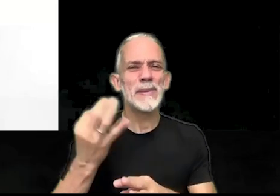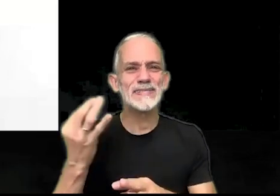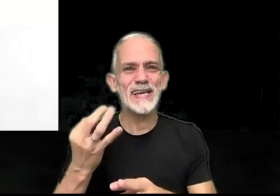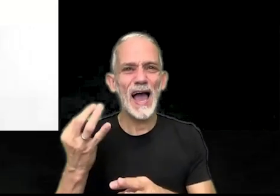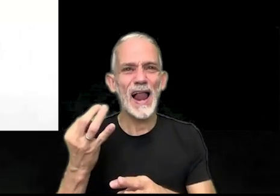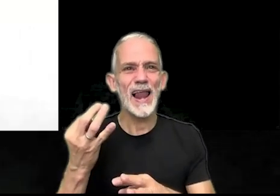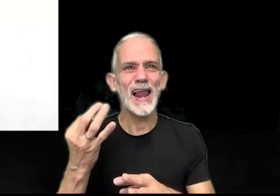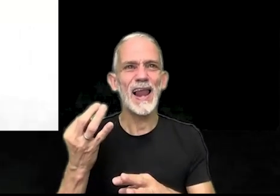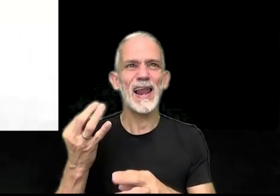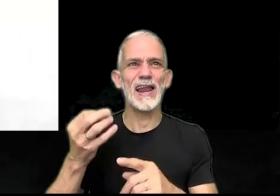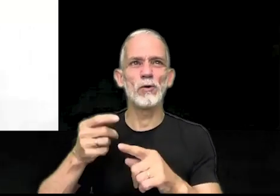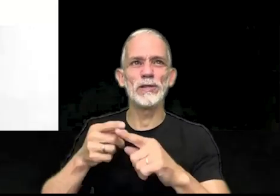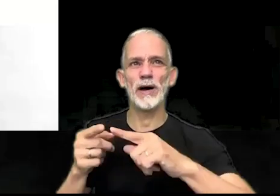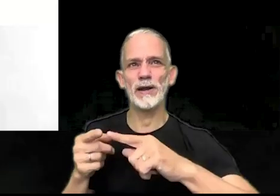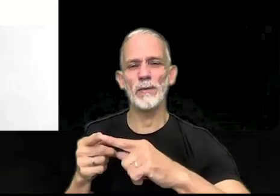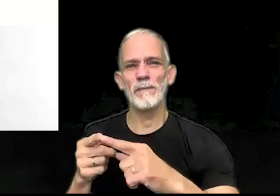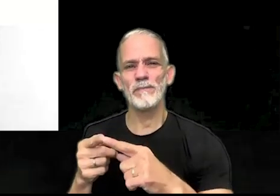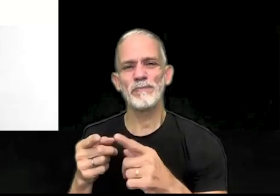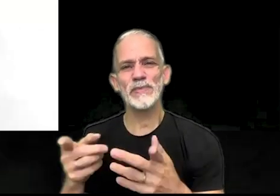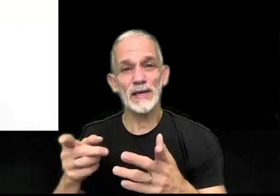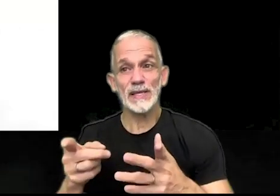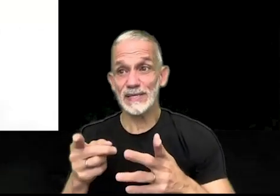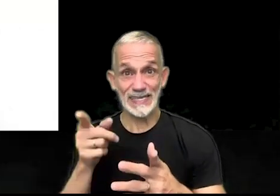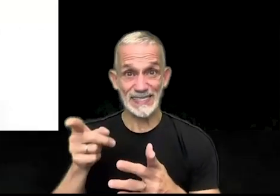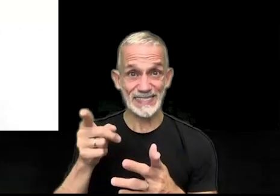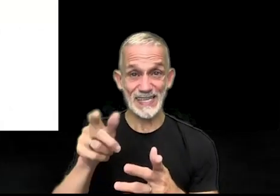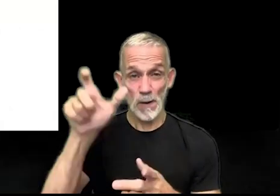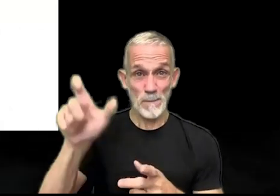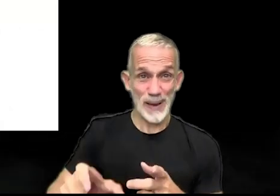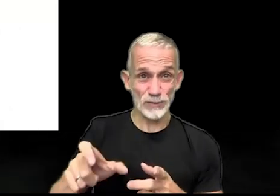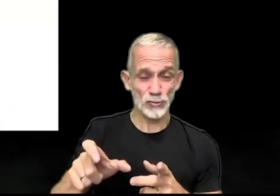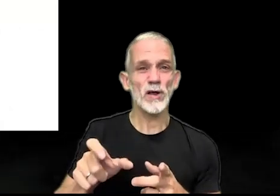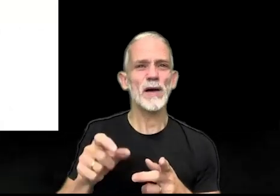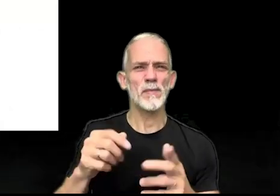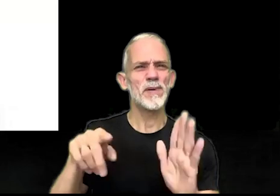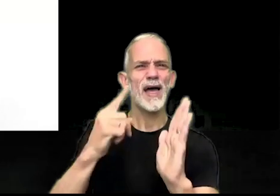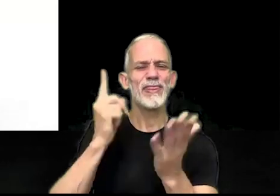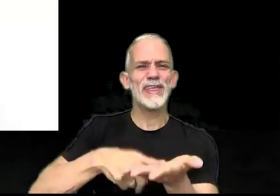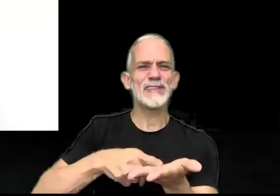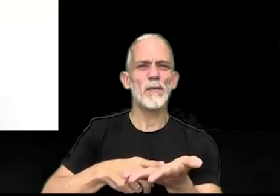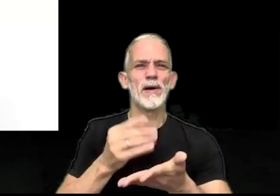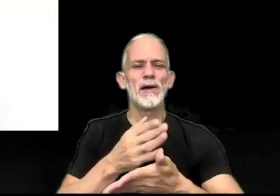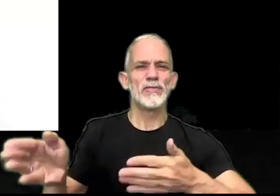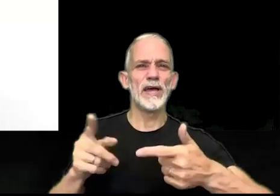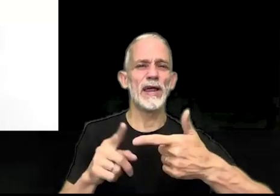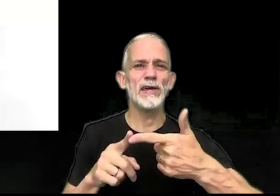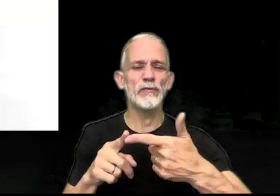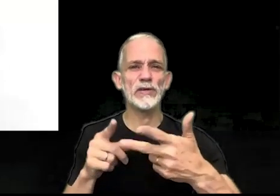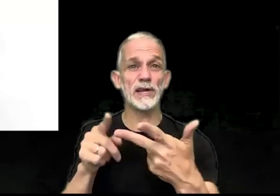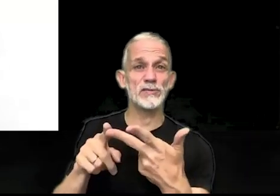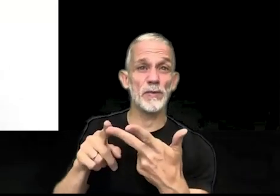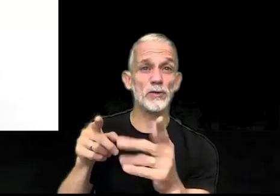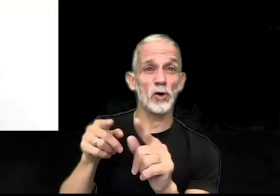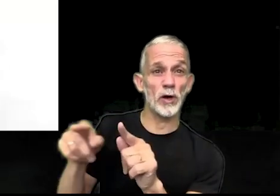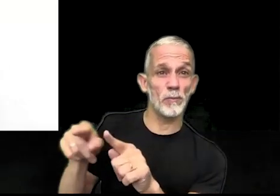especial del 30C? Bueno, sobre ese particular, acá les dejo un dictamen 41 del